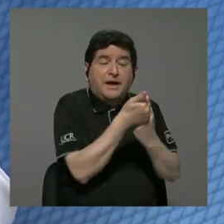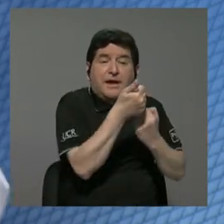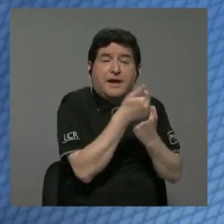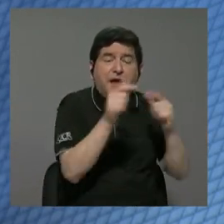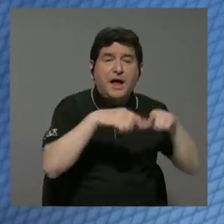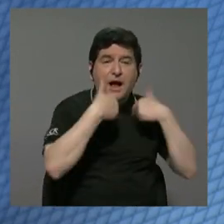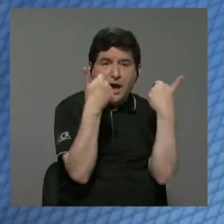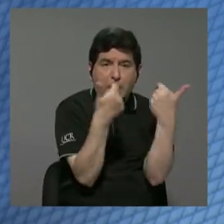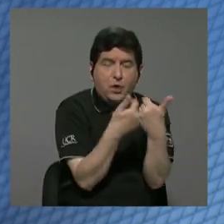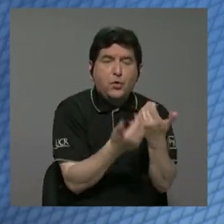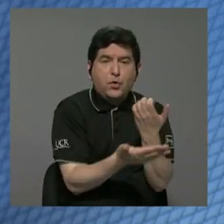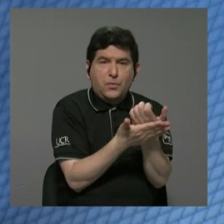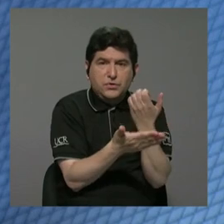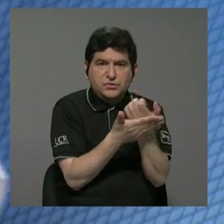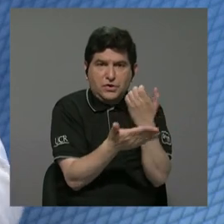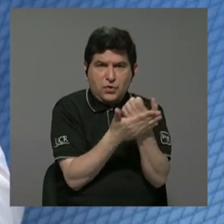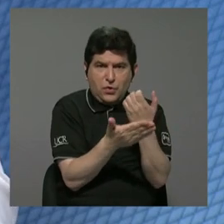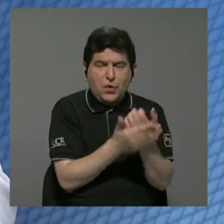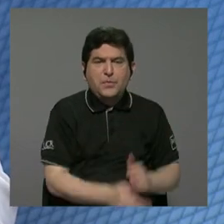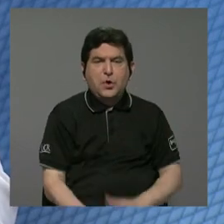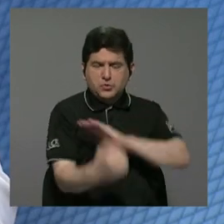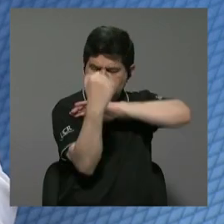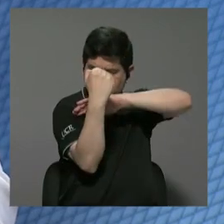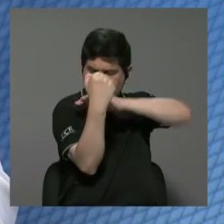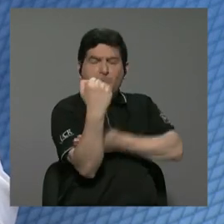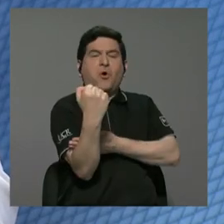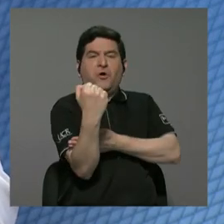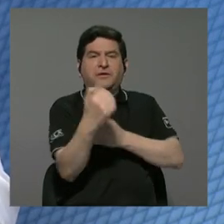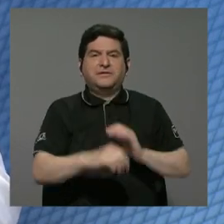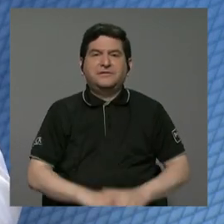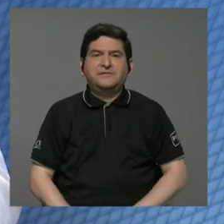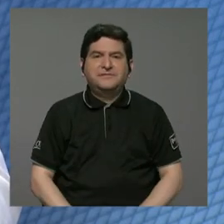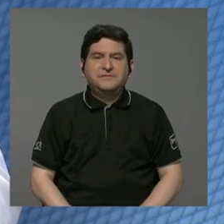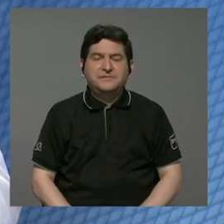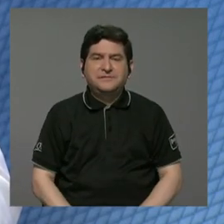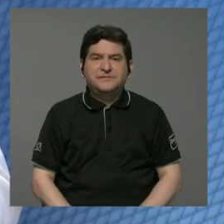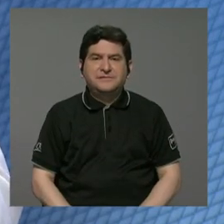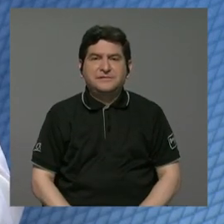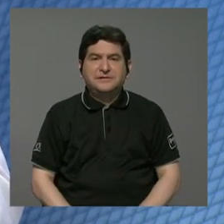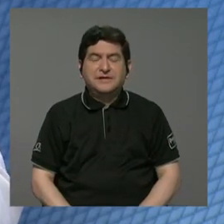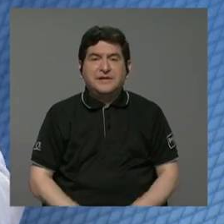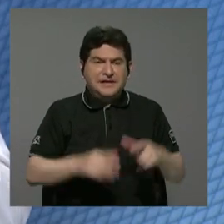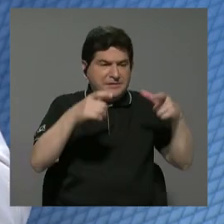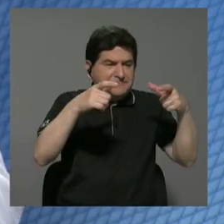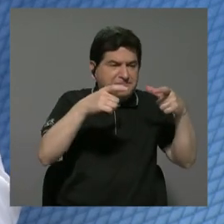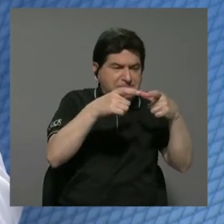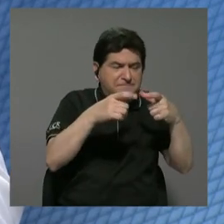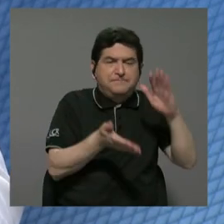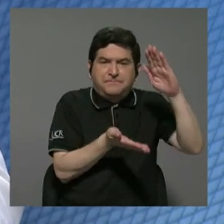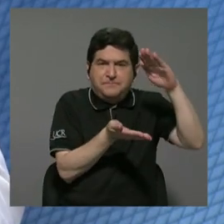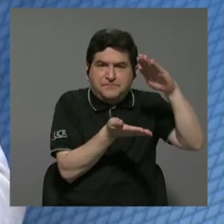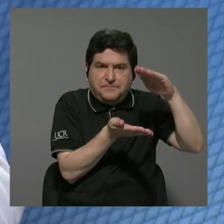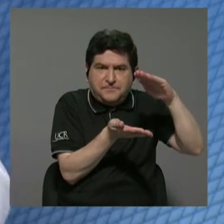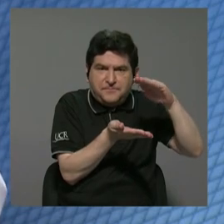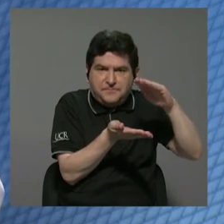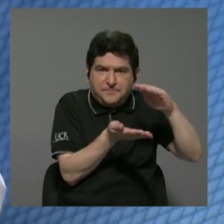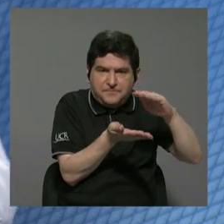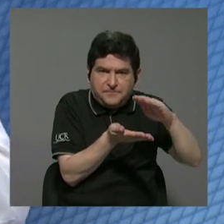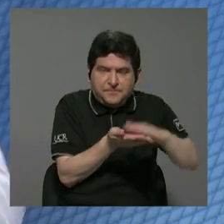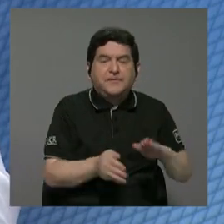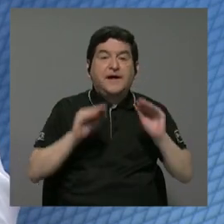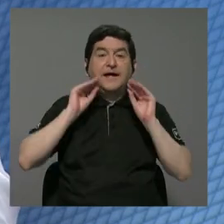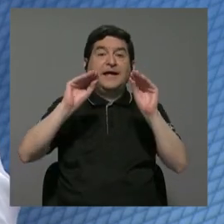a sectores de grupos económicos extremadamente poderosos. Es decir, la masa crítica está siendo disminuida al máximo a